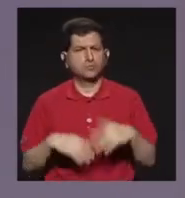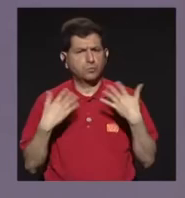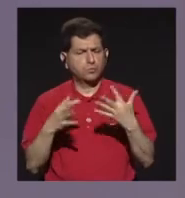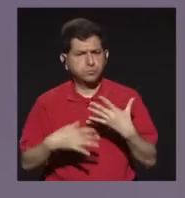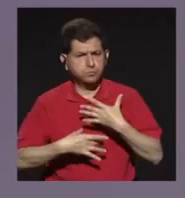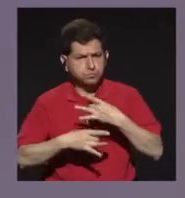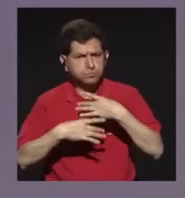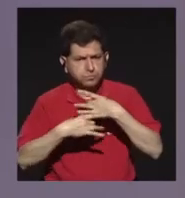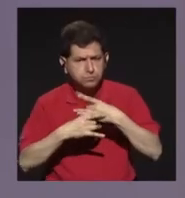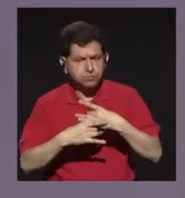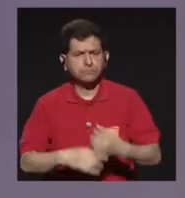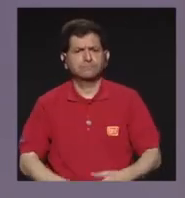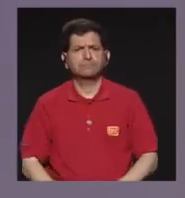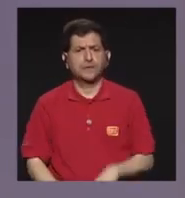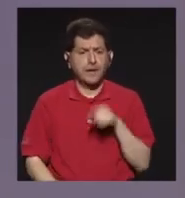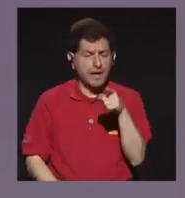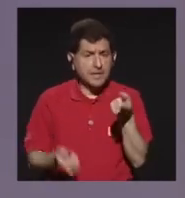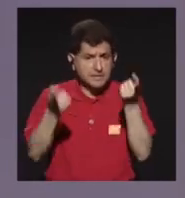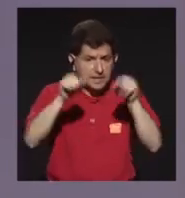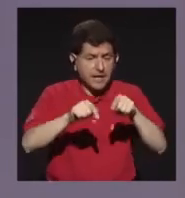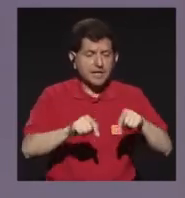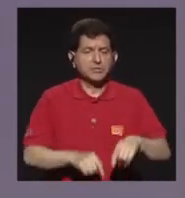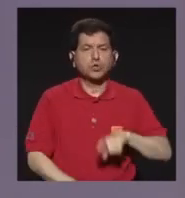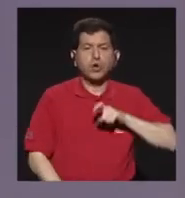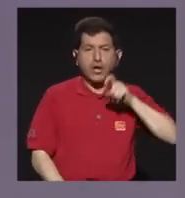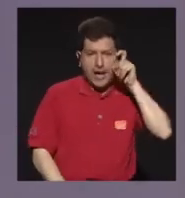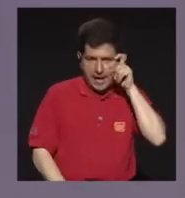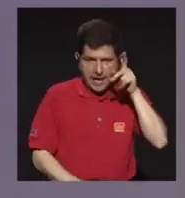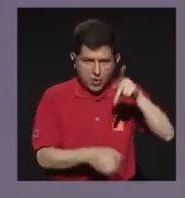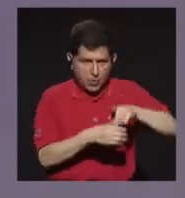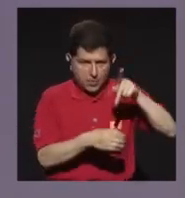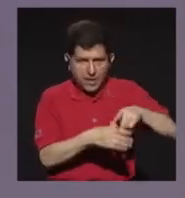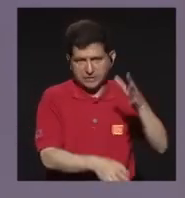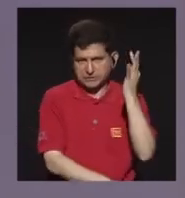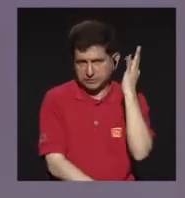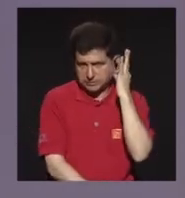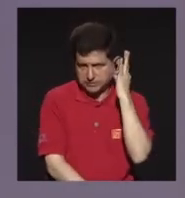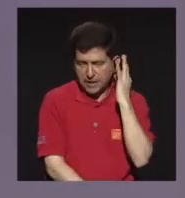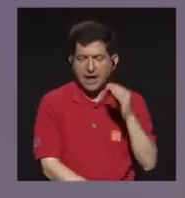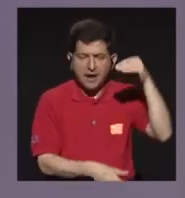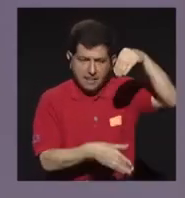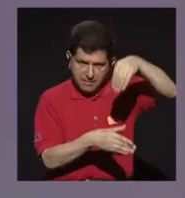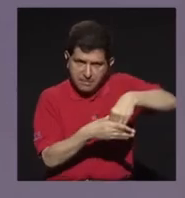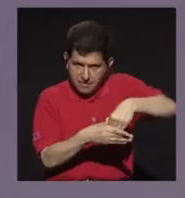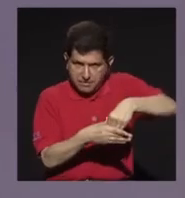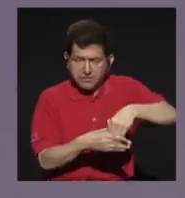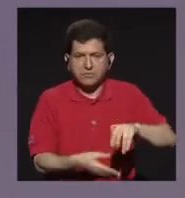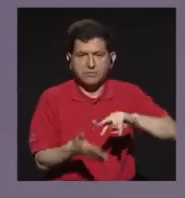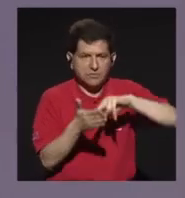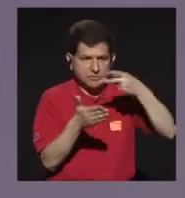en los eventos paralelos, que fue el tema de género, la participación de las mujeres dentro